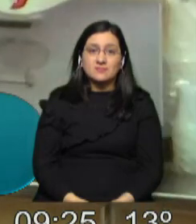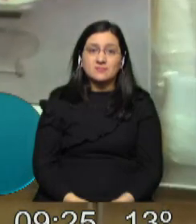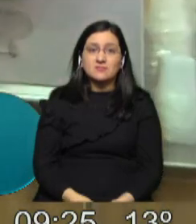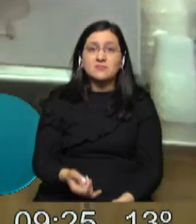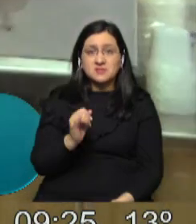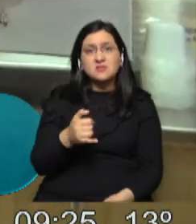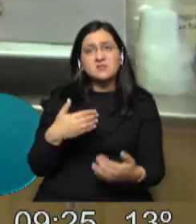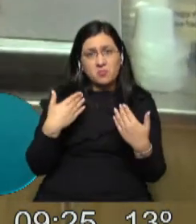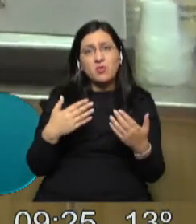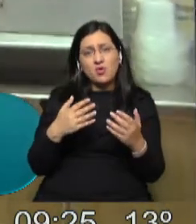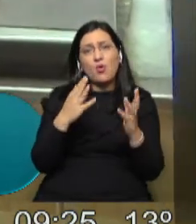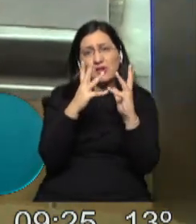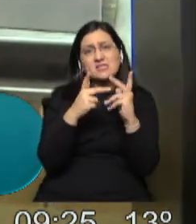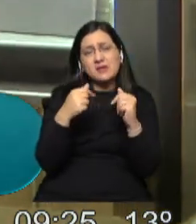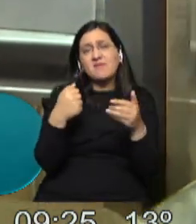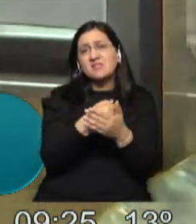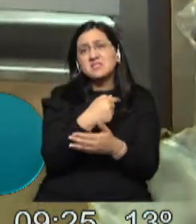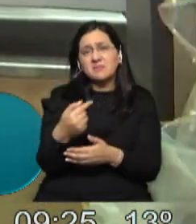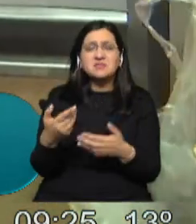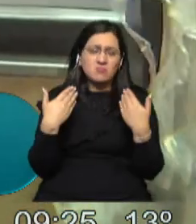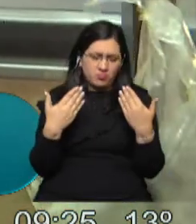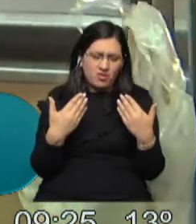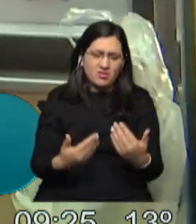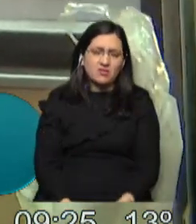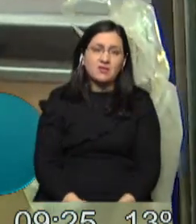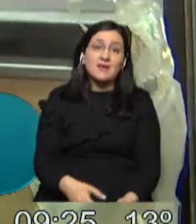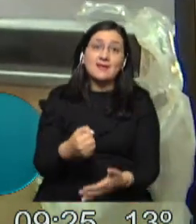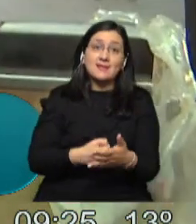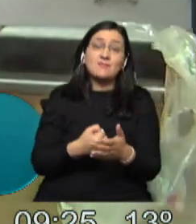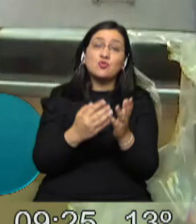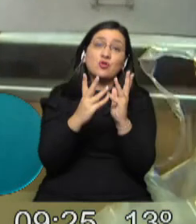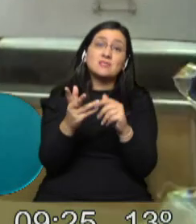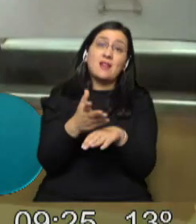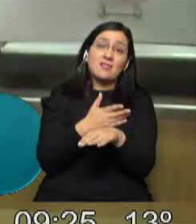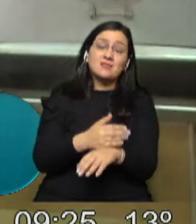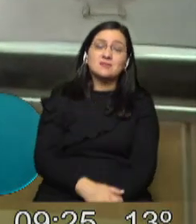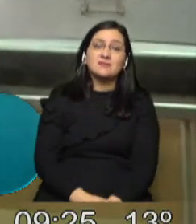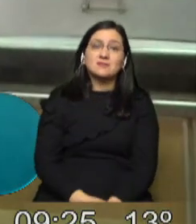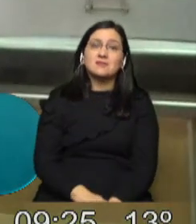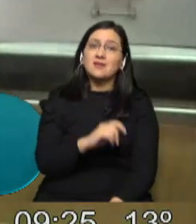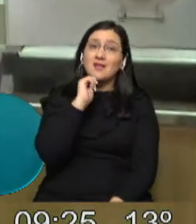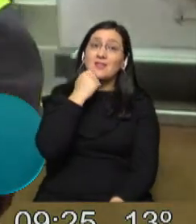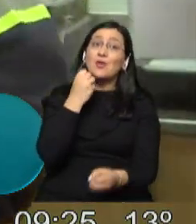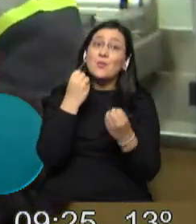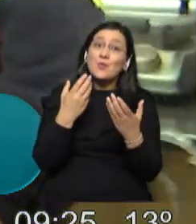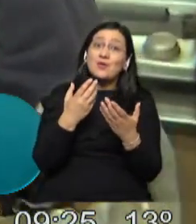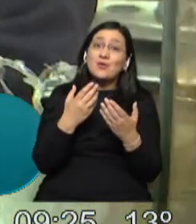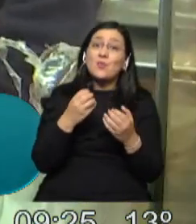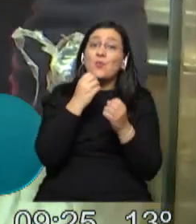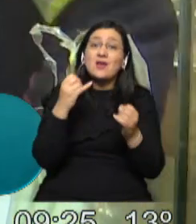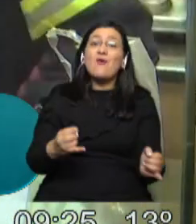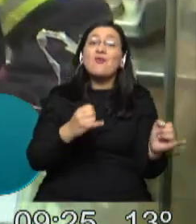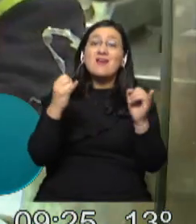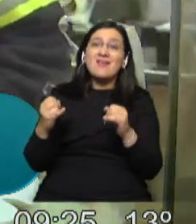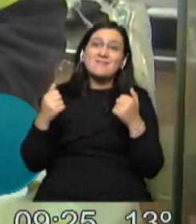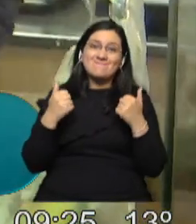Sí, se puede hacer un poco planes. Se hace. Claro, tratamos de organizarlo, digamos. Organiza, claro. Bueno, vecina, que tenga una buena jornada,